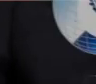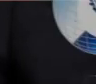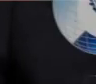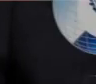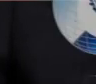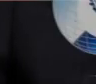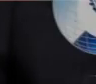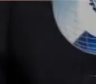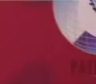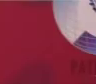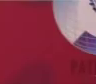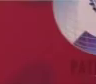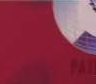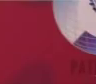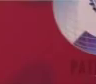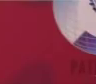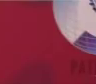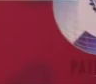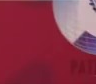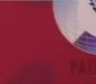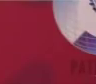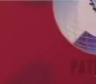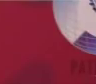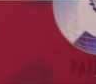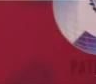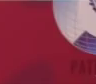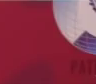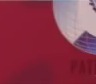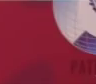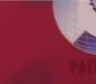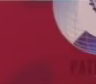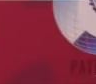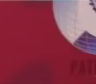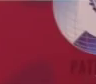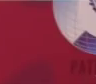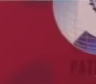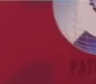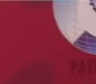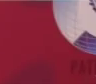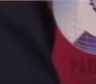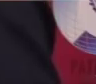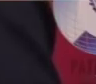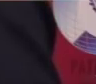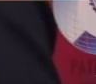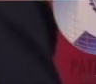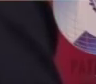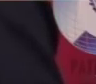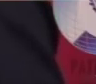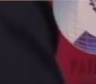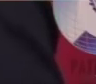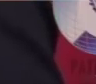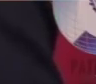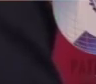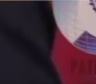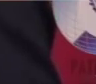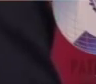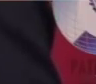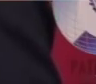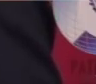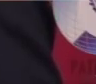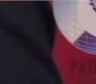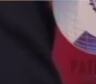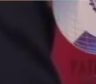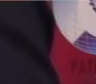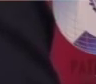con cultura, con alegría, con felicidad. Entonces, vamos